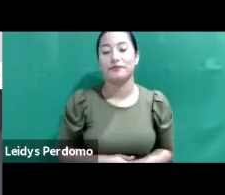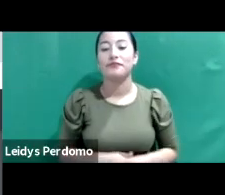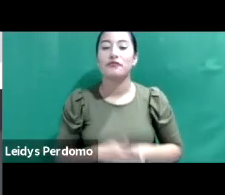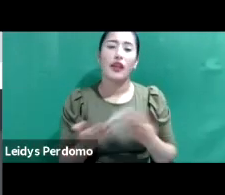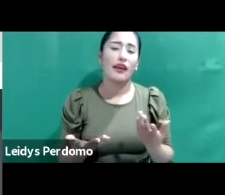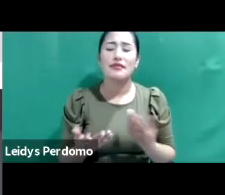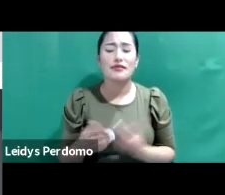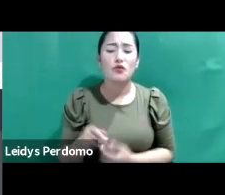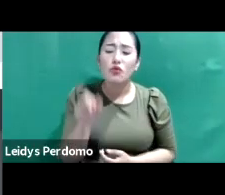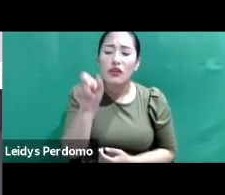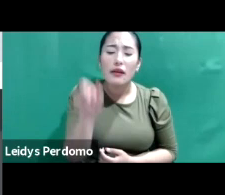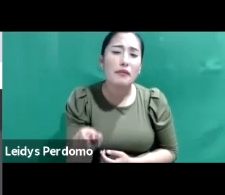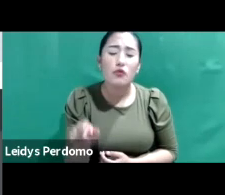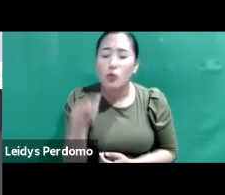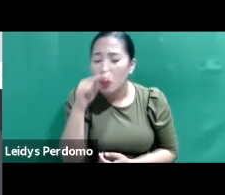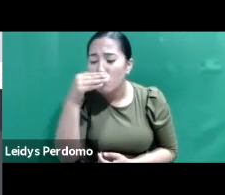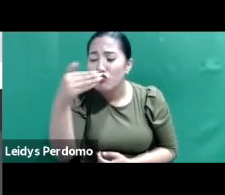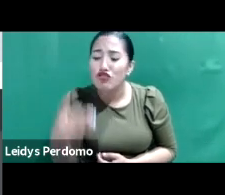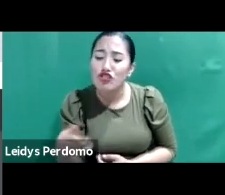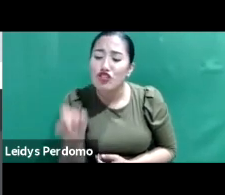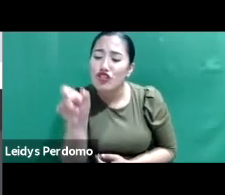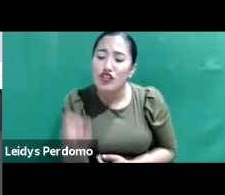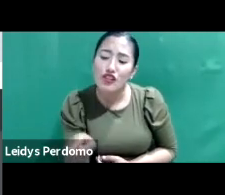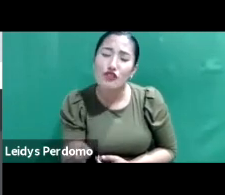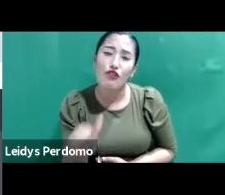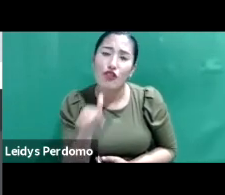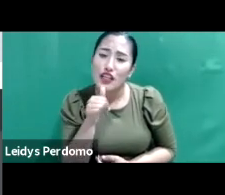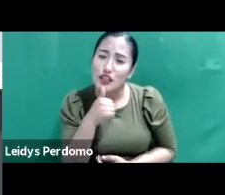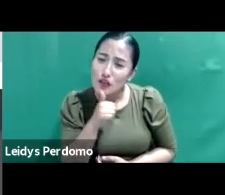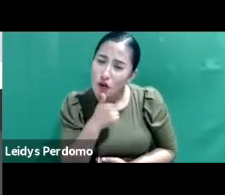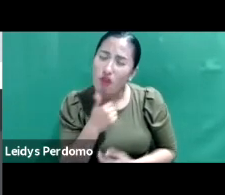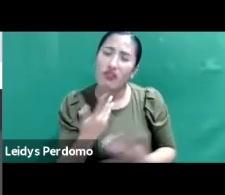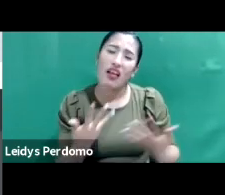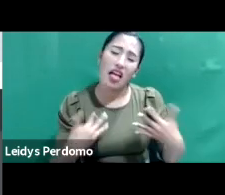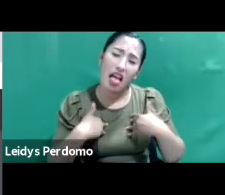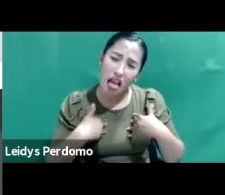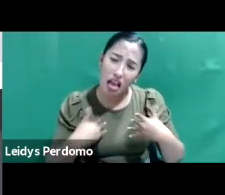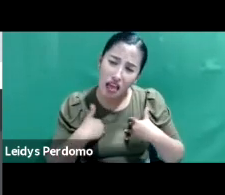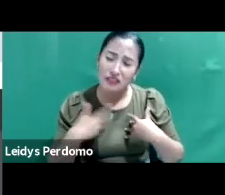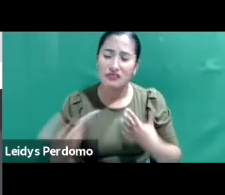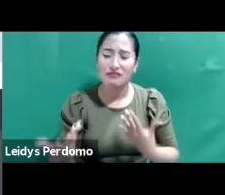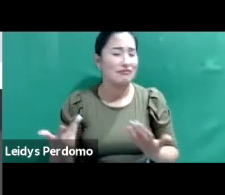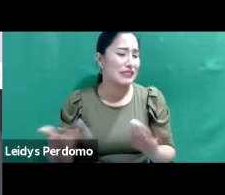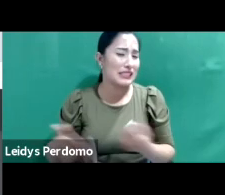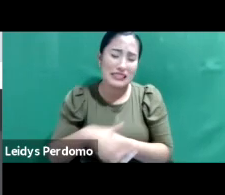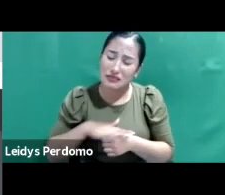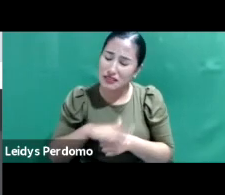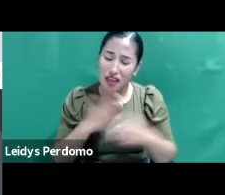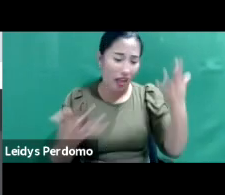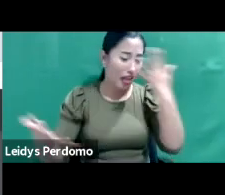sufre, es un niño de, digamos que desde allí que está pasando por bastantes cosas.